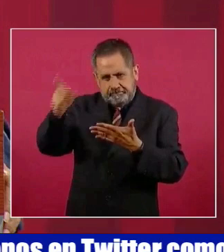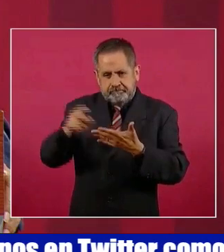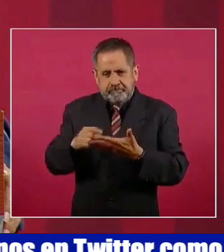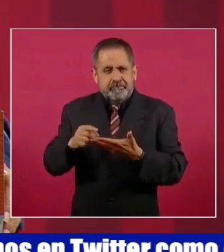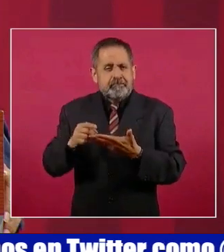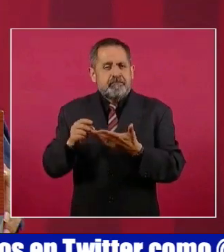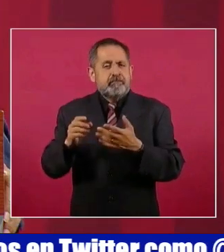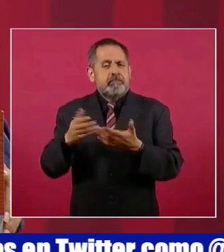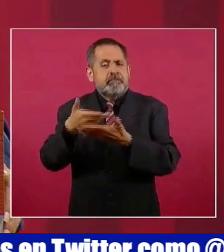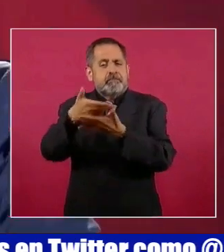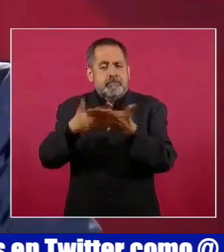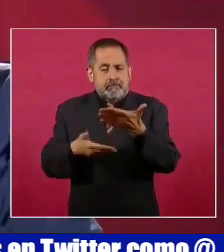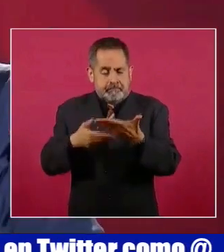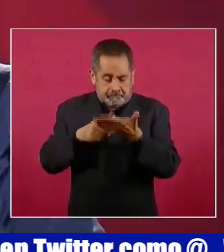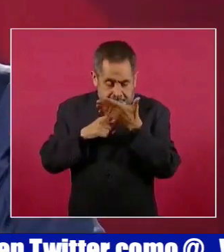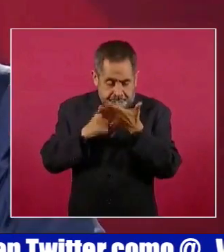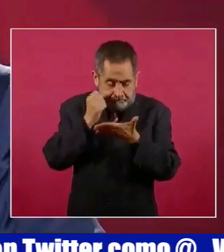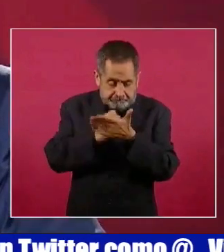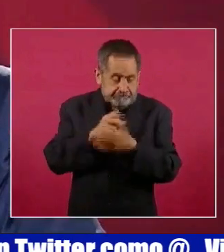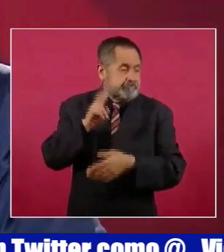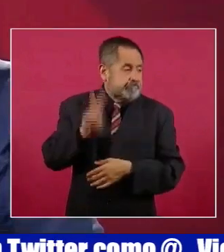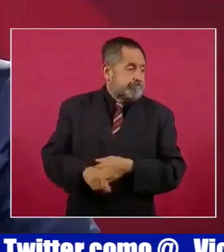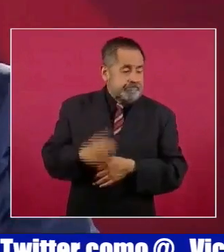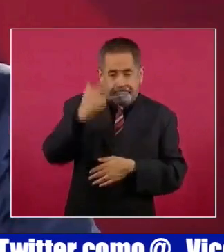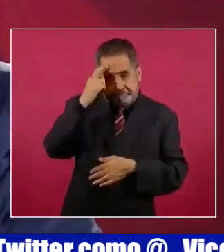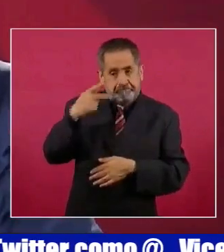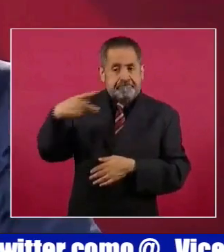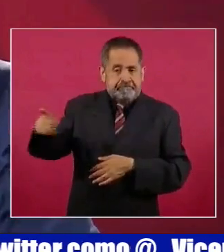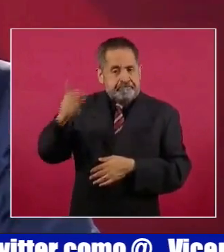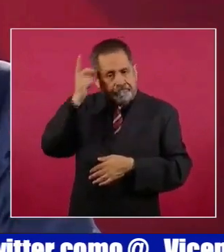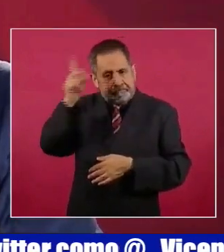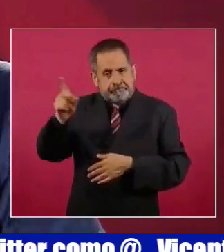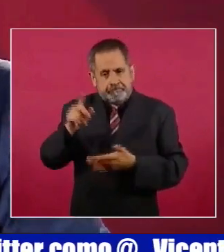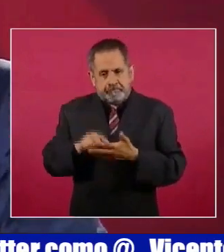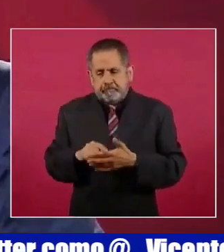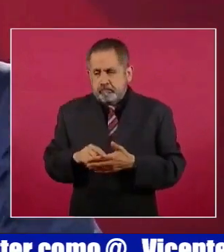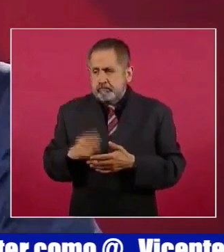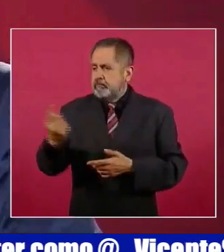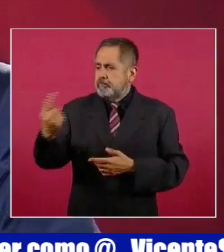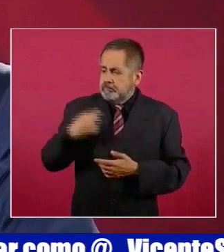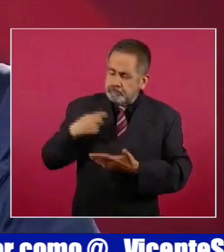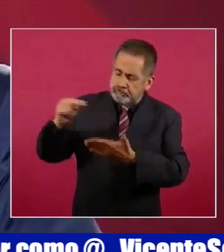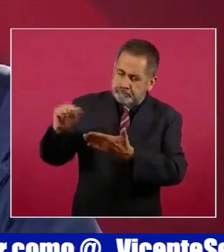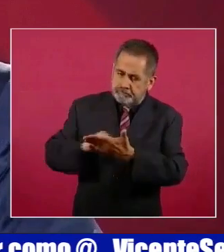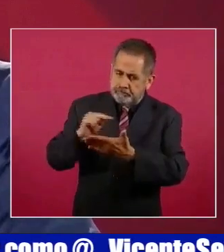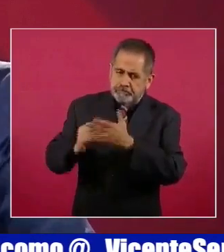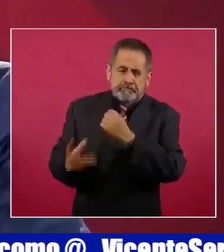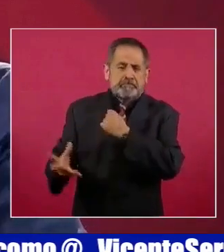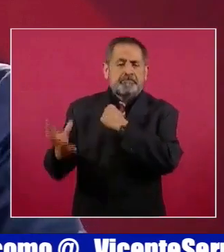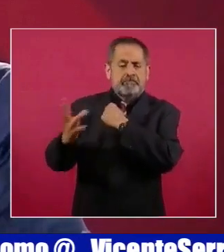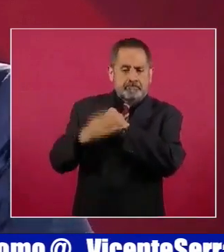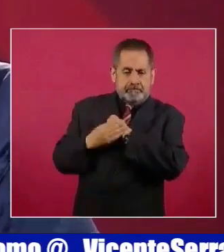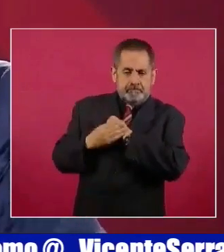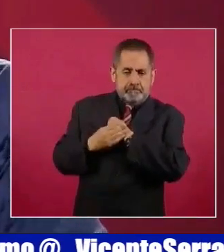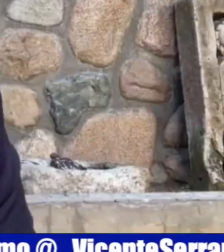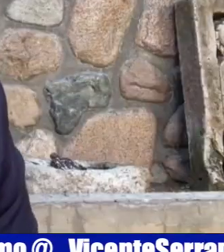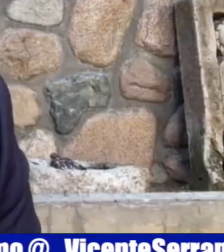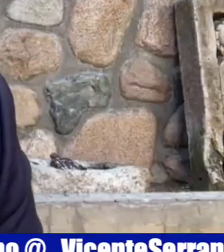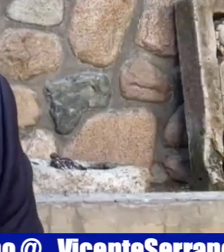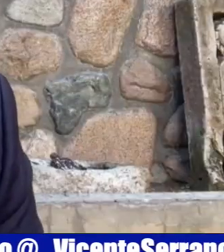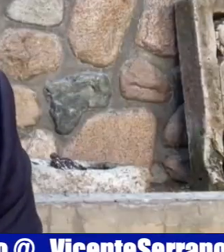no ha bajado de 60 por ciento desde el